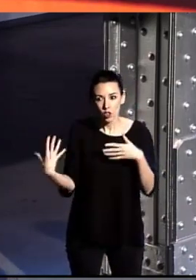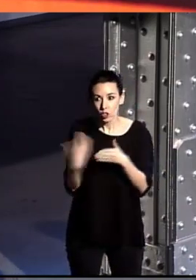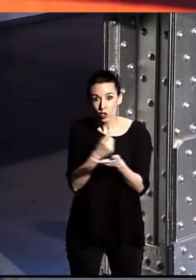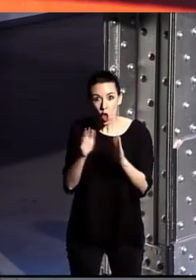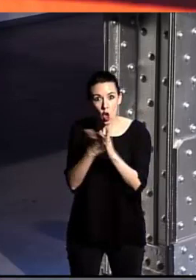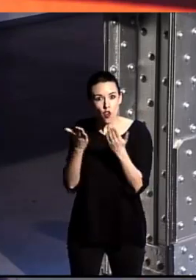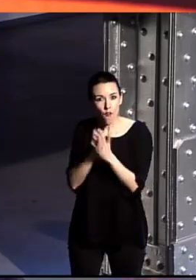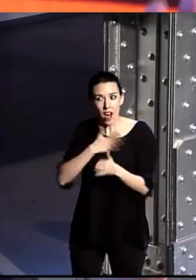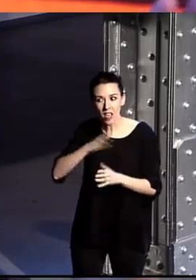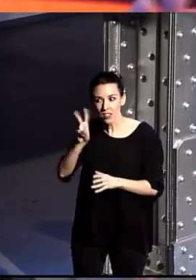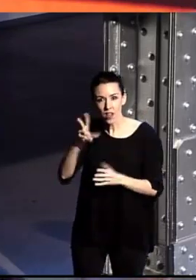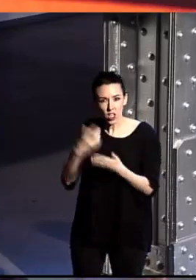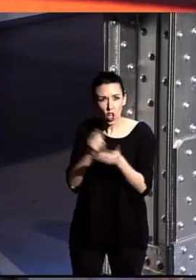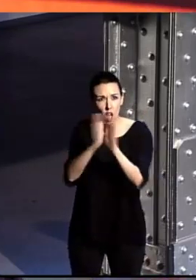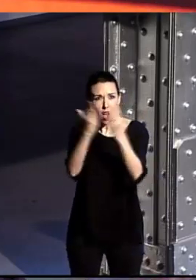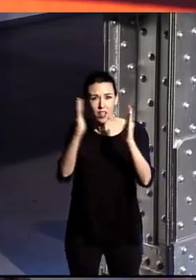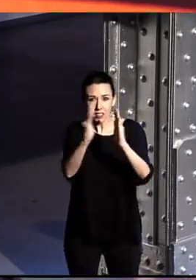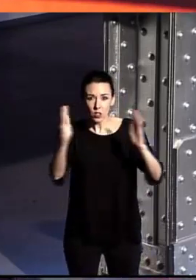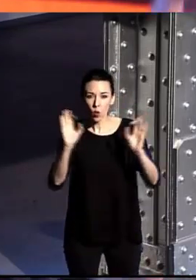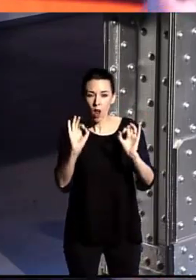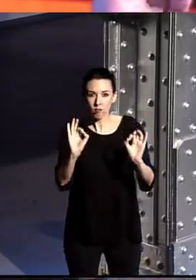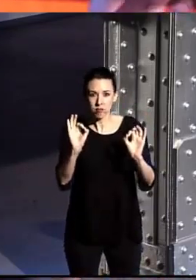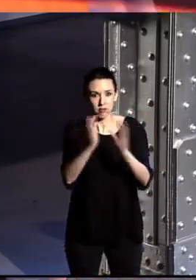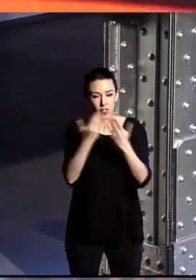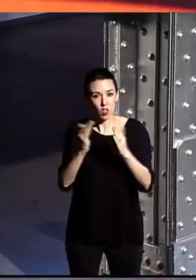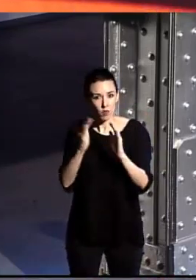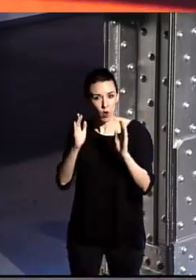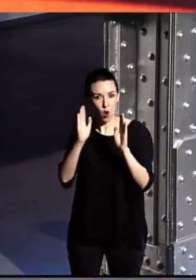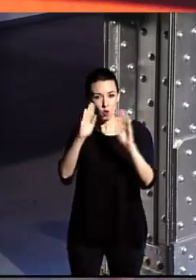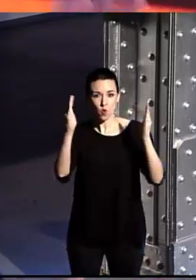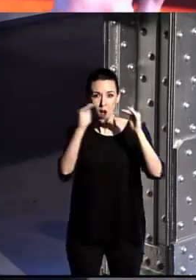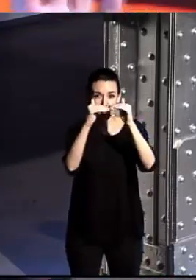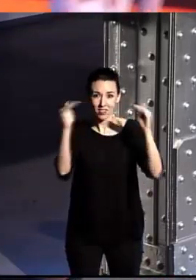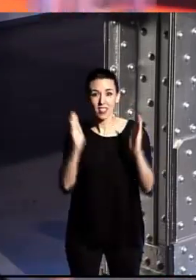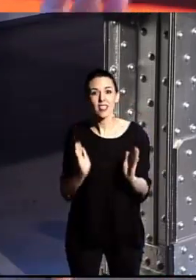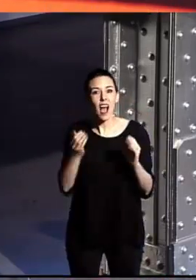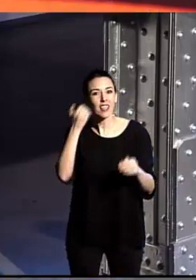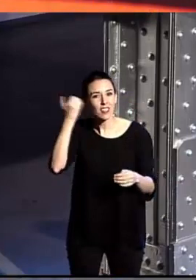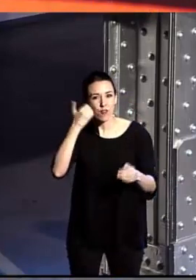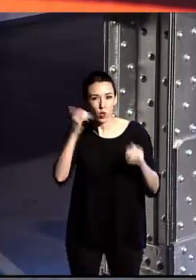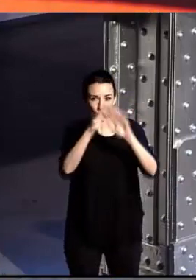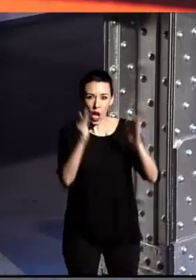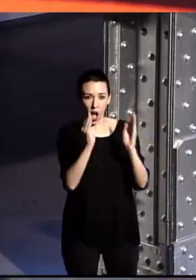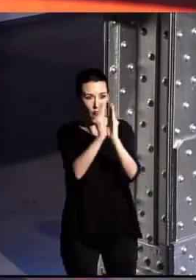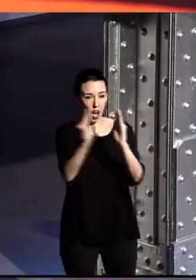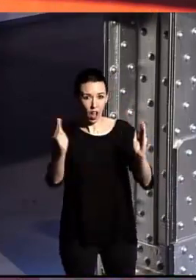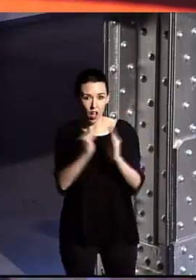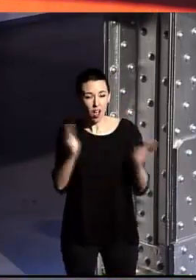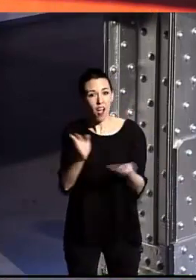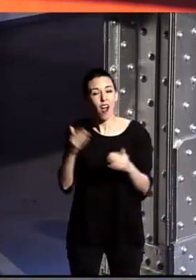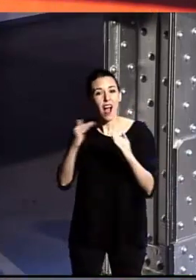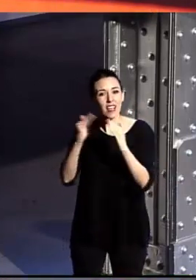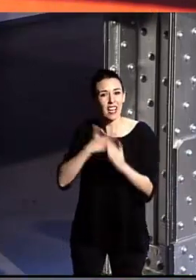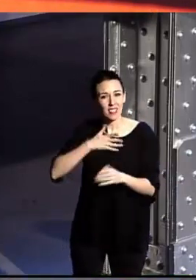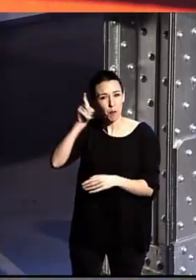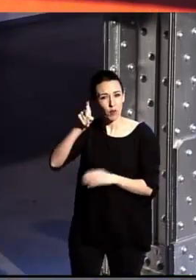las novelas de Julio Verne en una librería muy exquisita, una estantería hecha con cajas de fruta muy exquisita en la casa de una maestra de